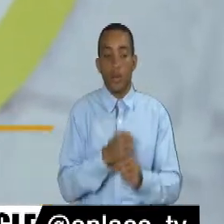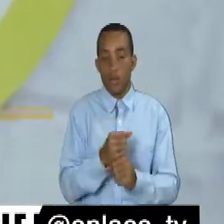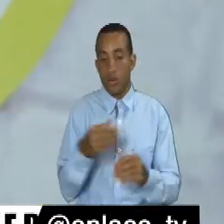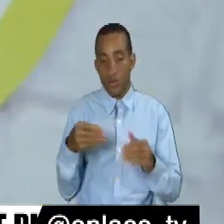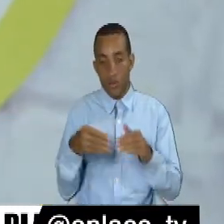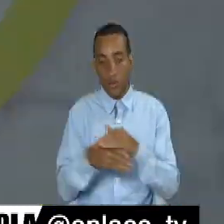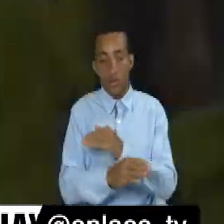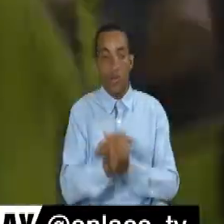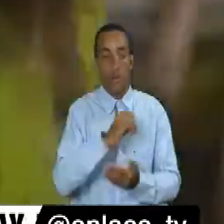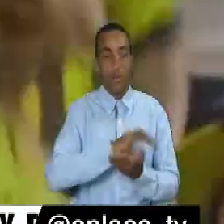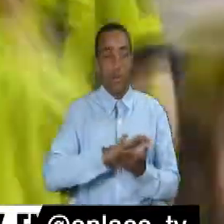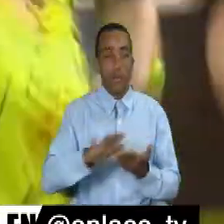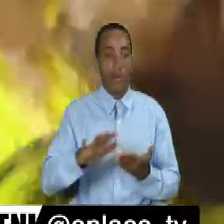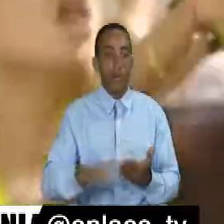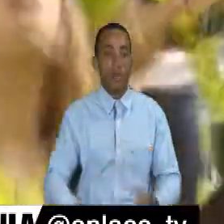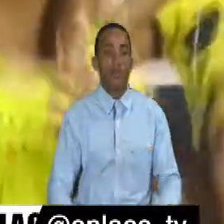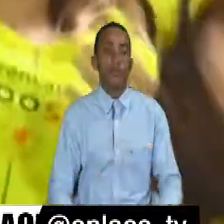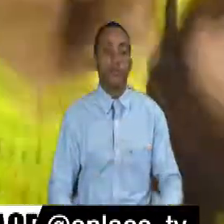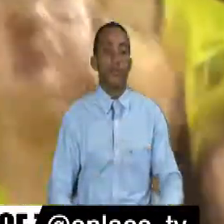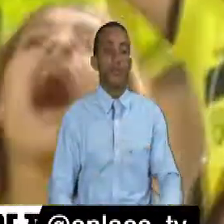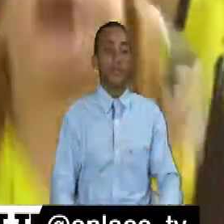uno de los partidos.